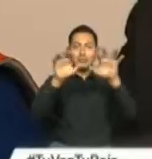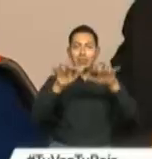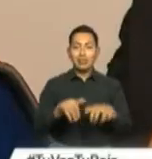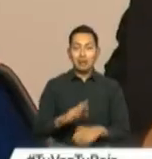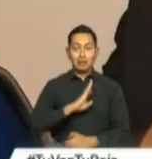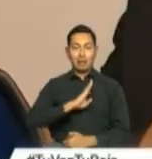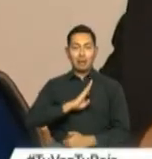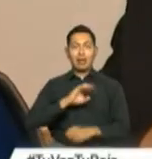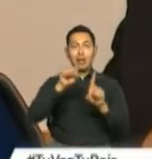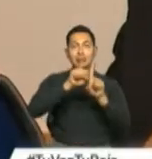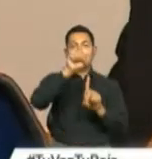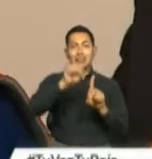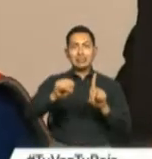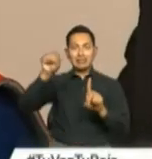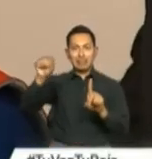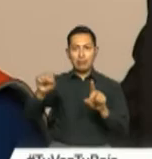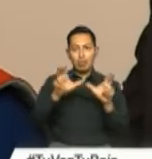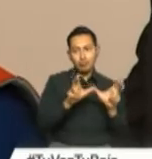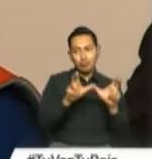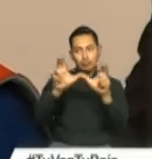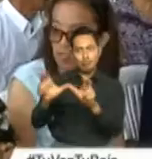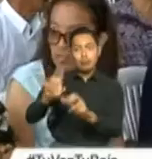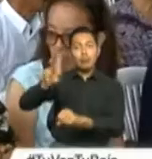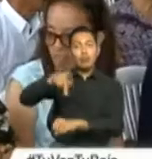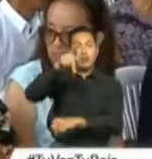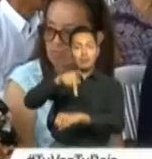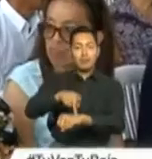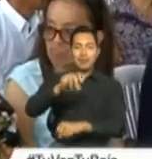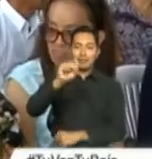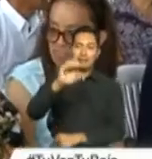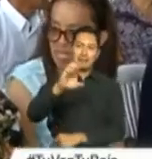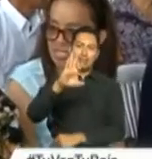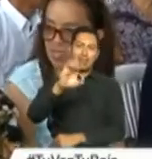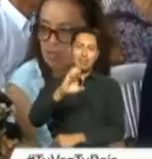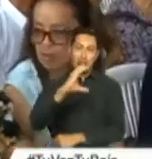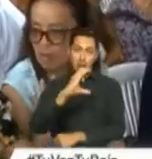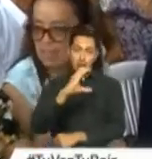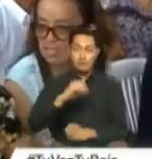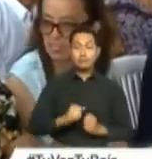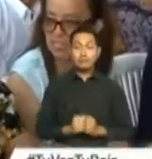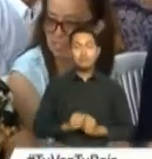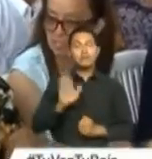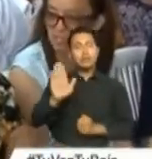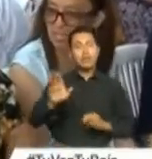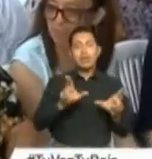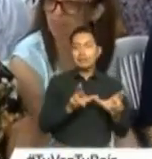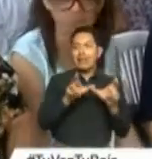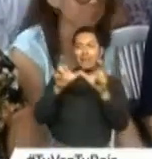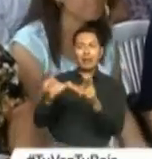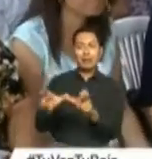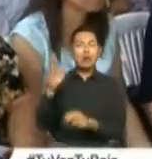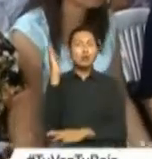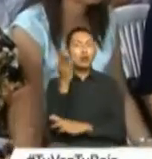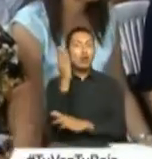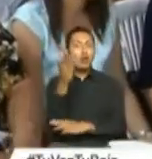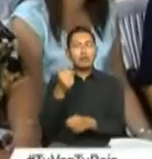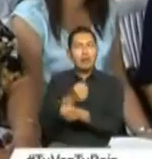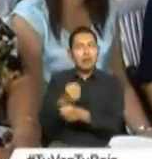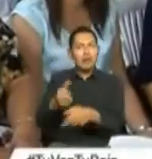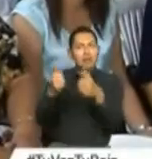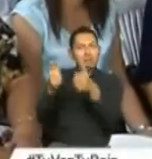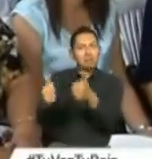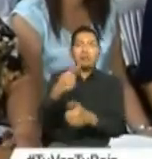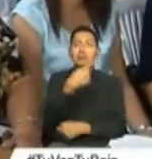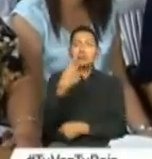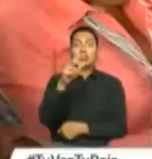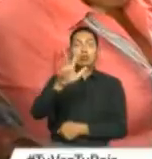Sistema Nacional de Cualificaciones Profesionales, CETEC, se entregó la certificación por competencias laborales a 130 educadoras y educadores